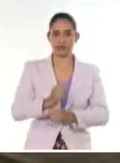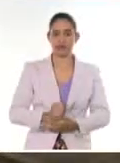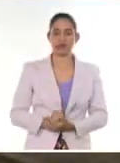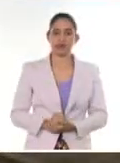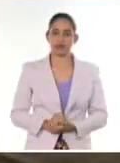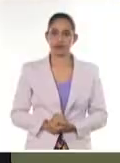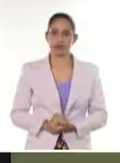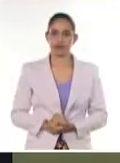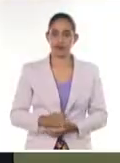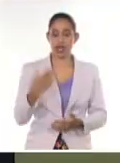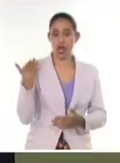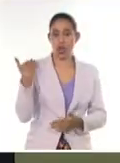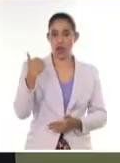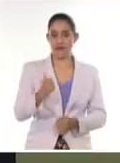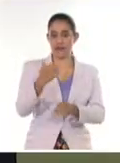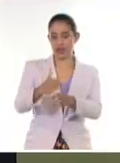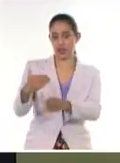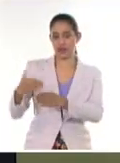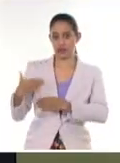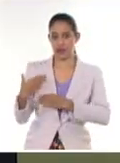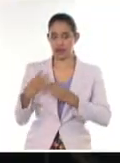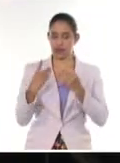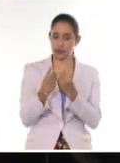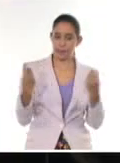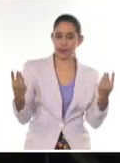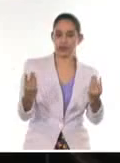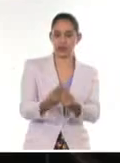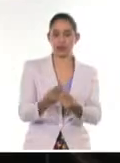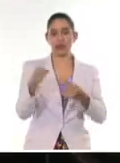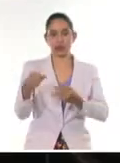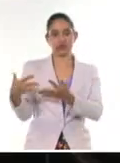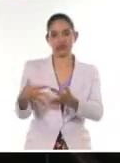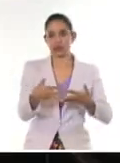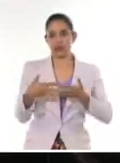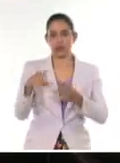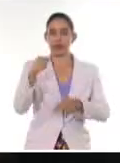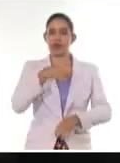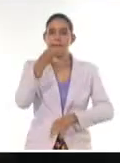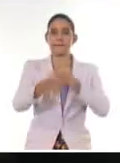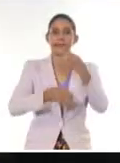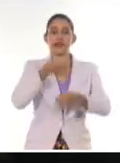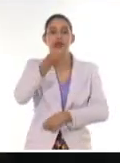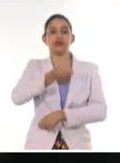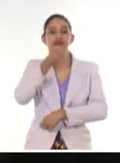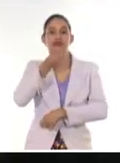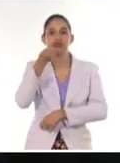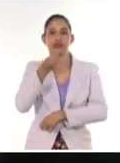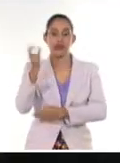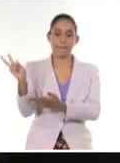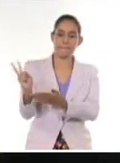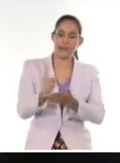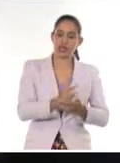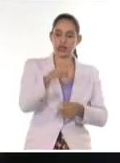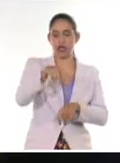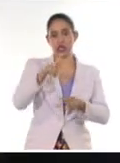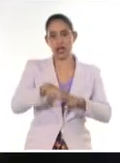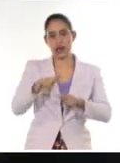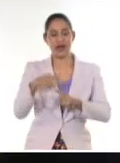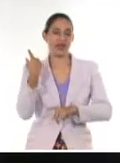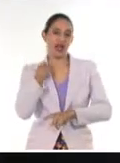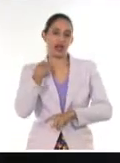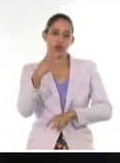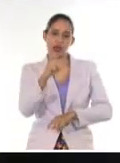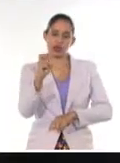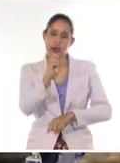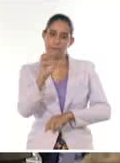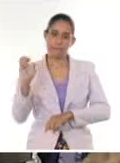Los jefes de los departamentos de agricultura de varios estados norteamericanos comentaron a la prensa los resultados de su viaje a La Habana. Desde el año 2000, la ley